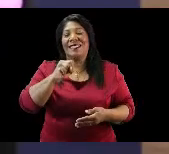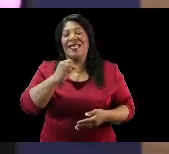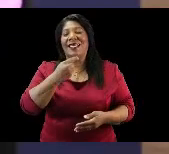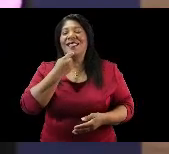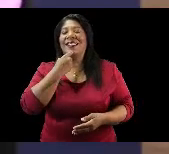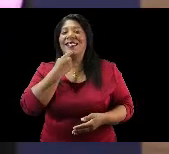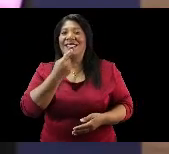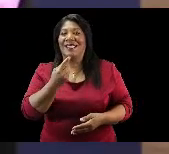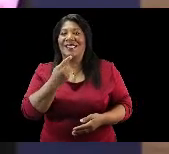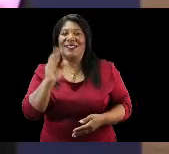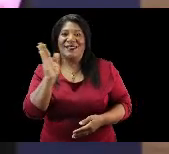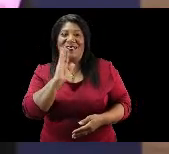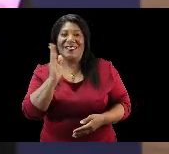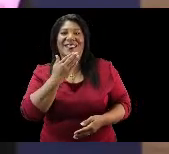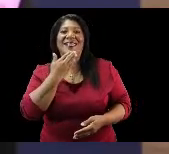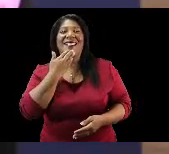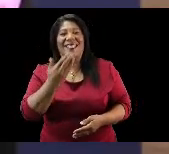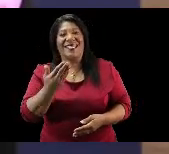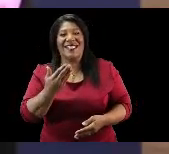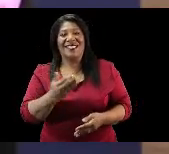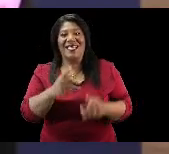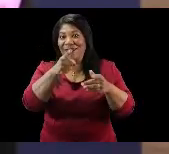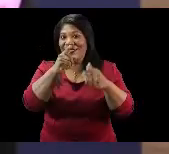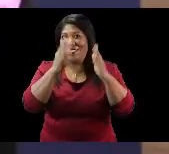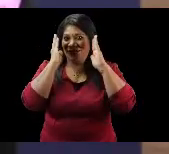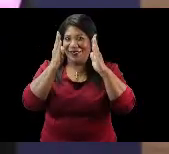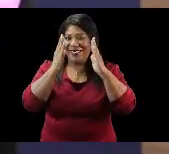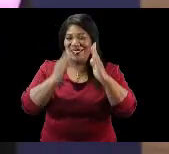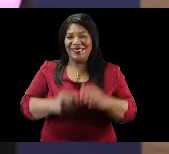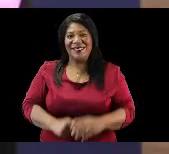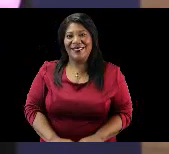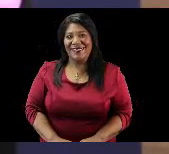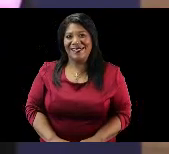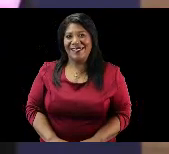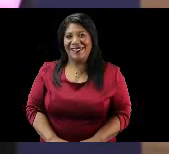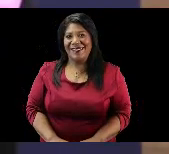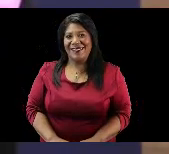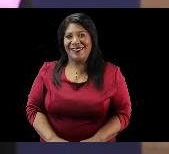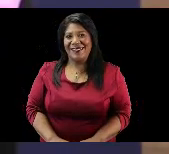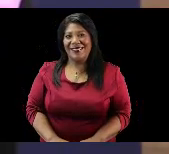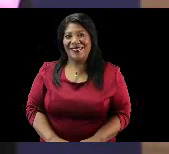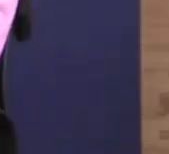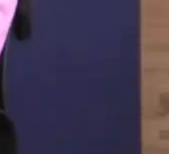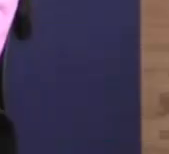Así es que nos despedimos y gracias por la atención. Gracias a ustedes.